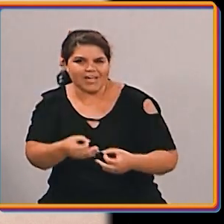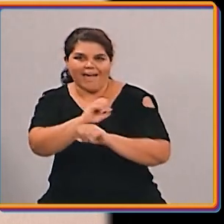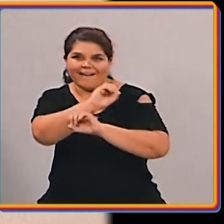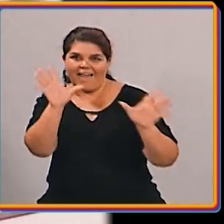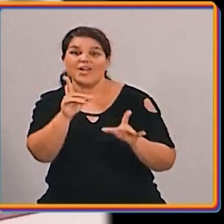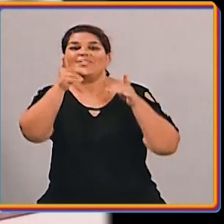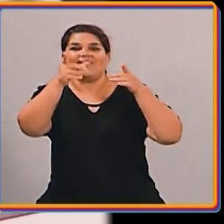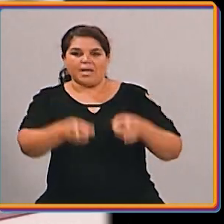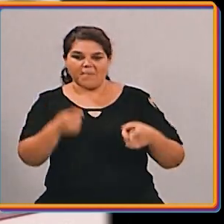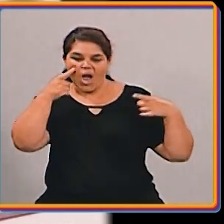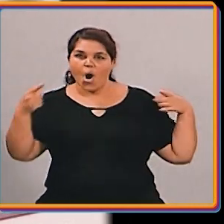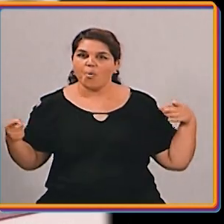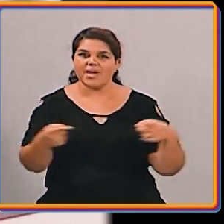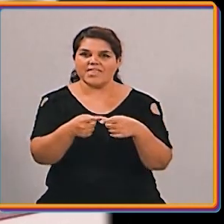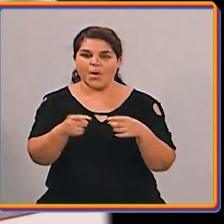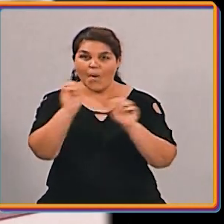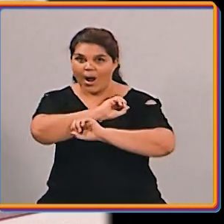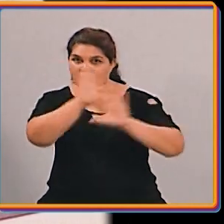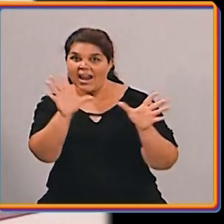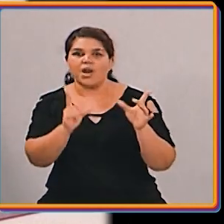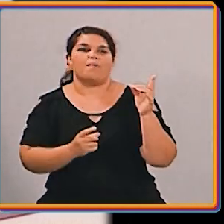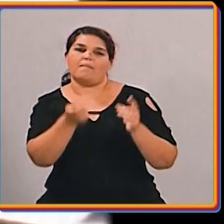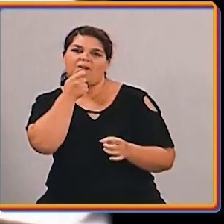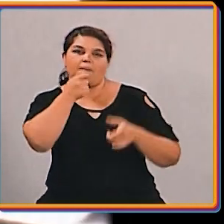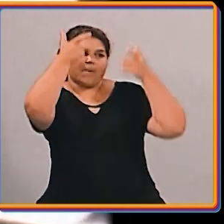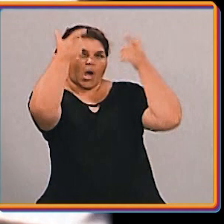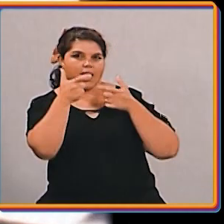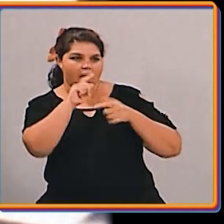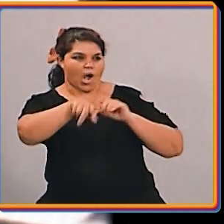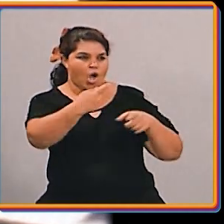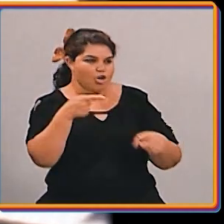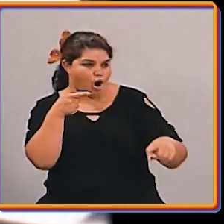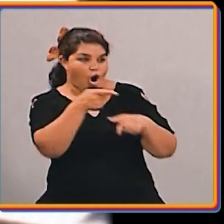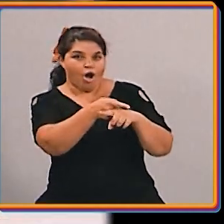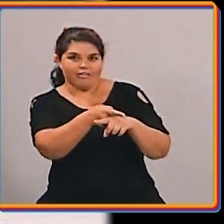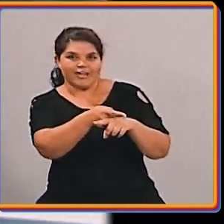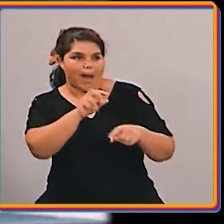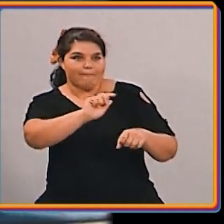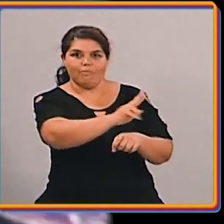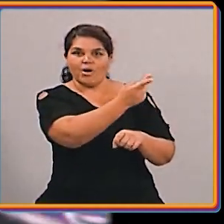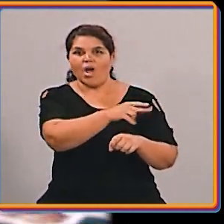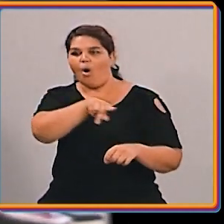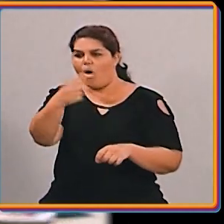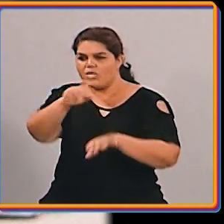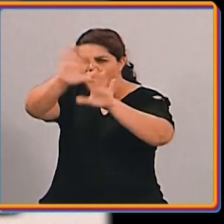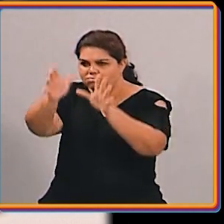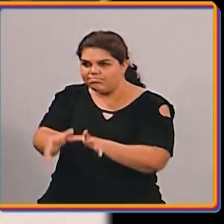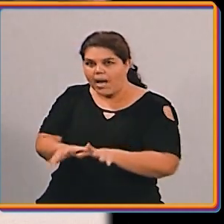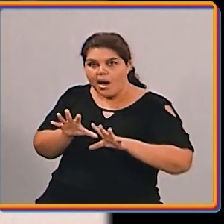qué objetivo tienen. Por ejemplo, matar al rey enemigo o eliminar a los monstruos adversarios y dominar Tokio.